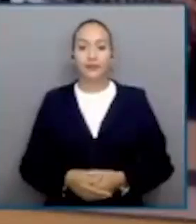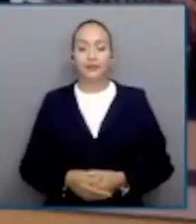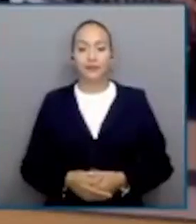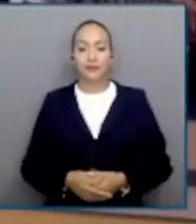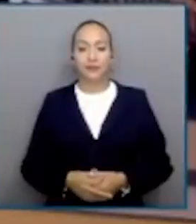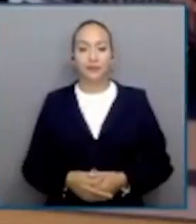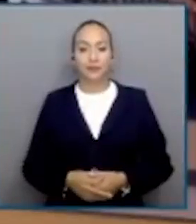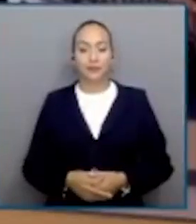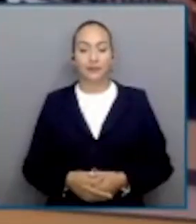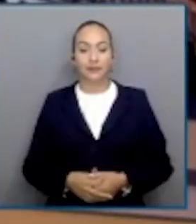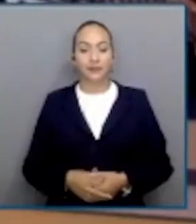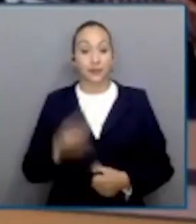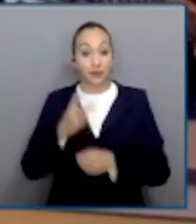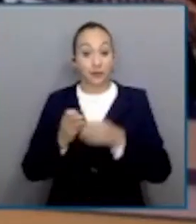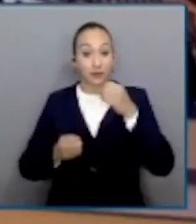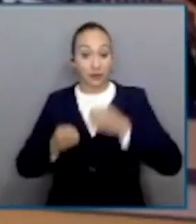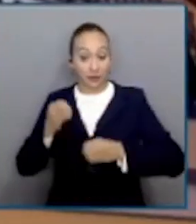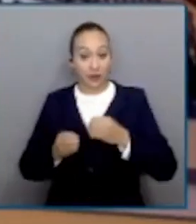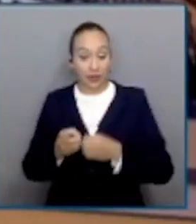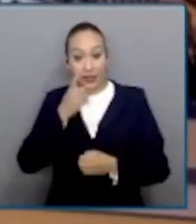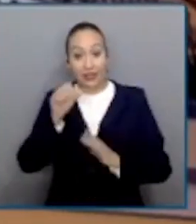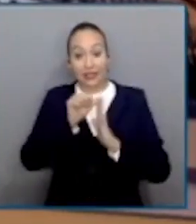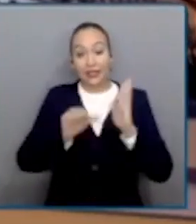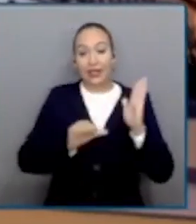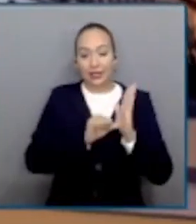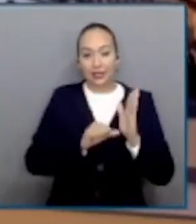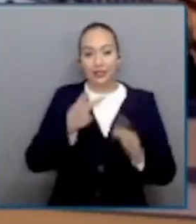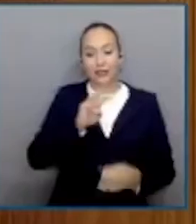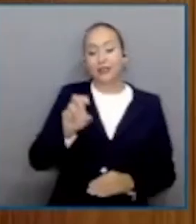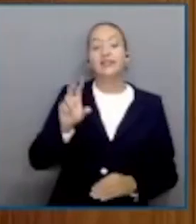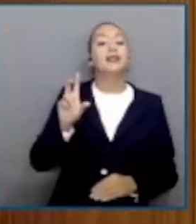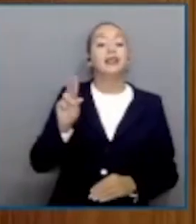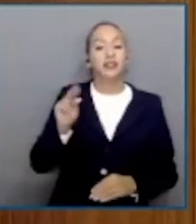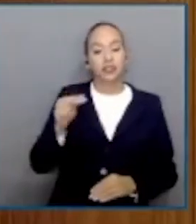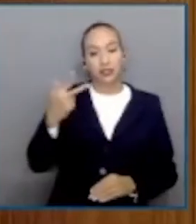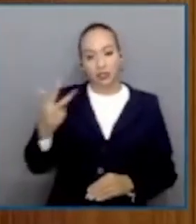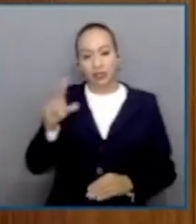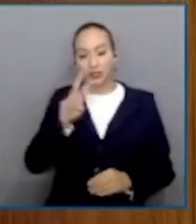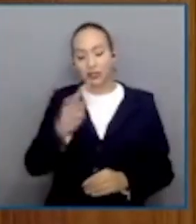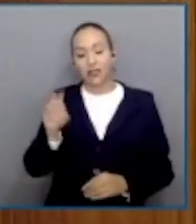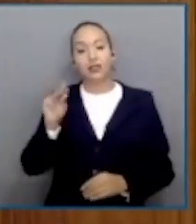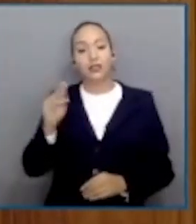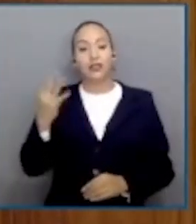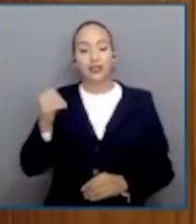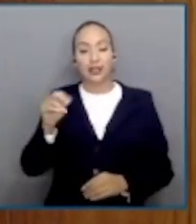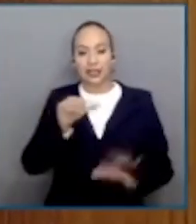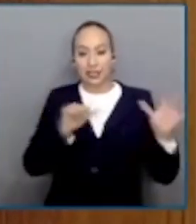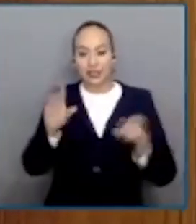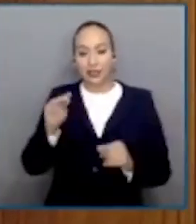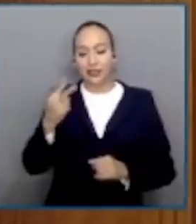la segunda sala de la corte determinó que los artículos 388 389 692 y